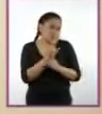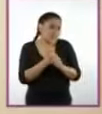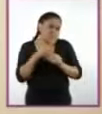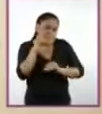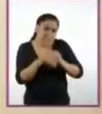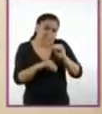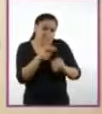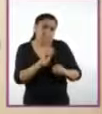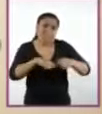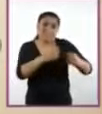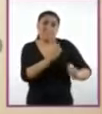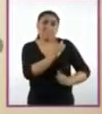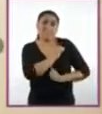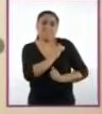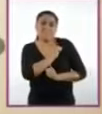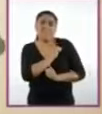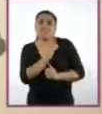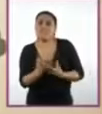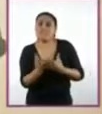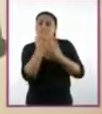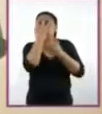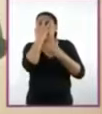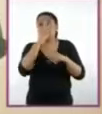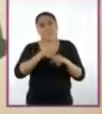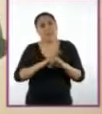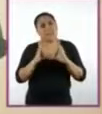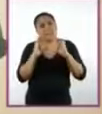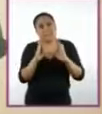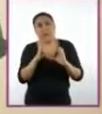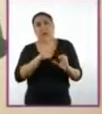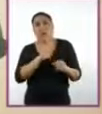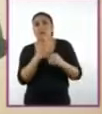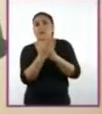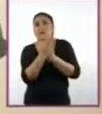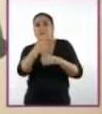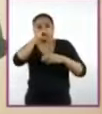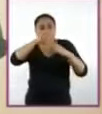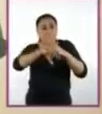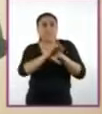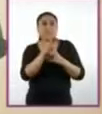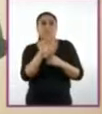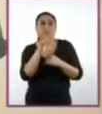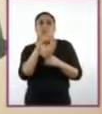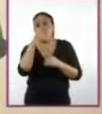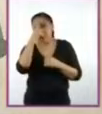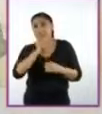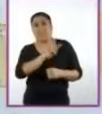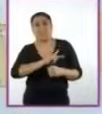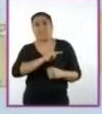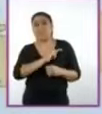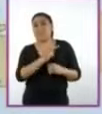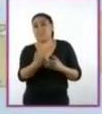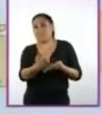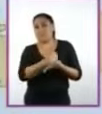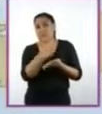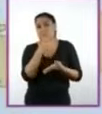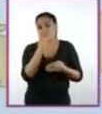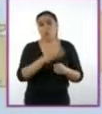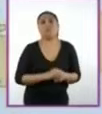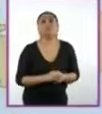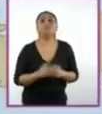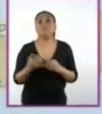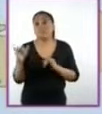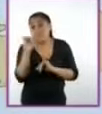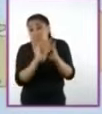proporcionando a los soldados máscaras más efectivas con filtros de carbón para neutralizar el veneno. El desarrollo de las